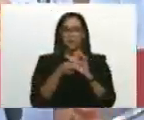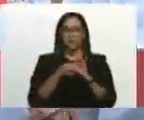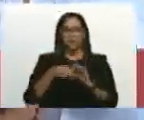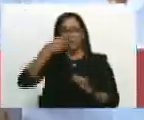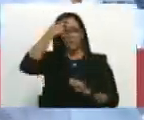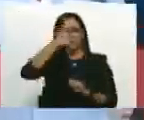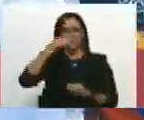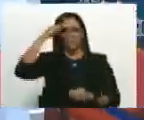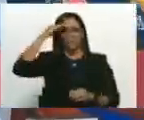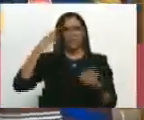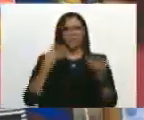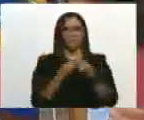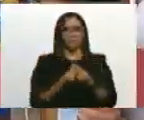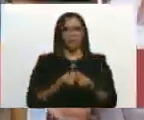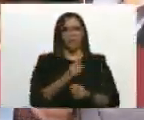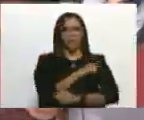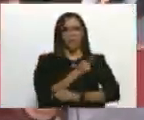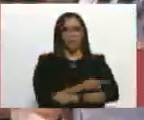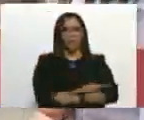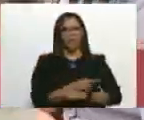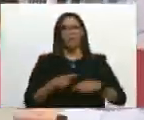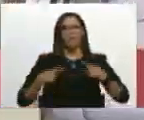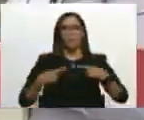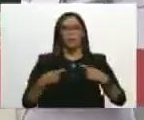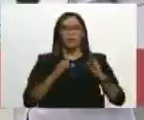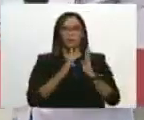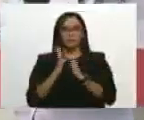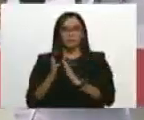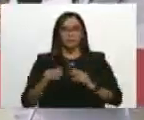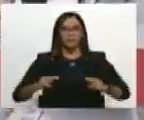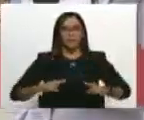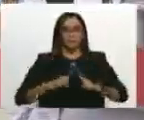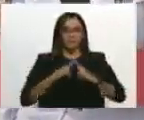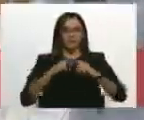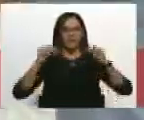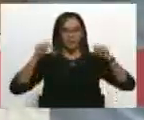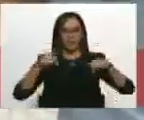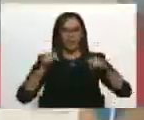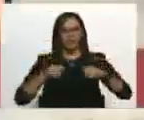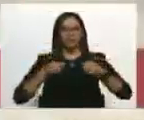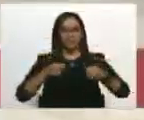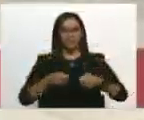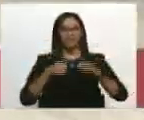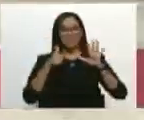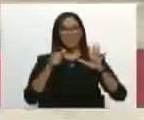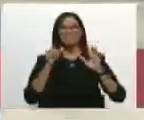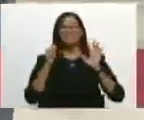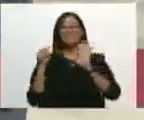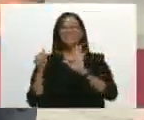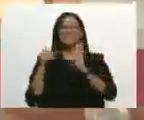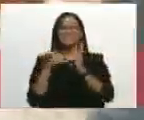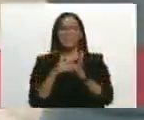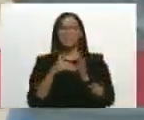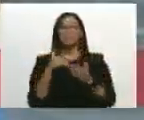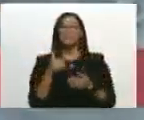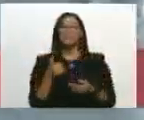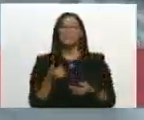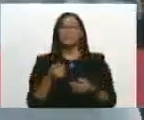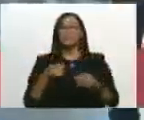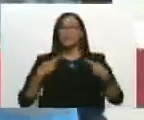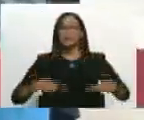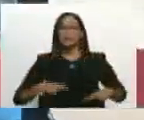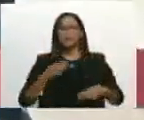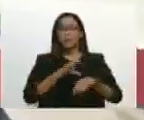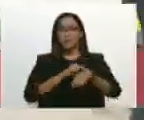en compañía del Poder Popular Organizado, nos encontramos acá entregando 66.000 insumos médicos